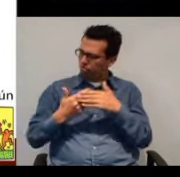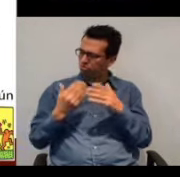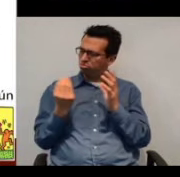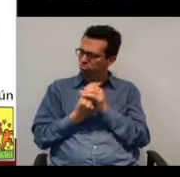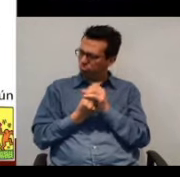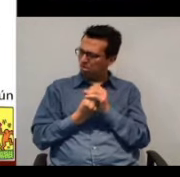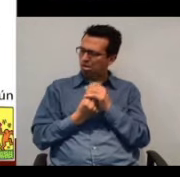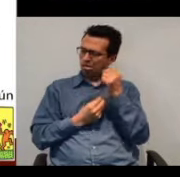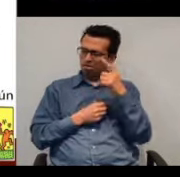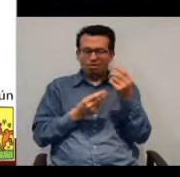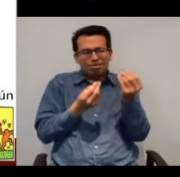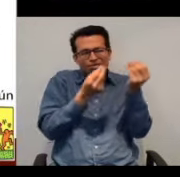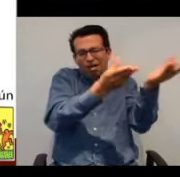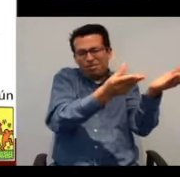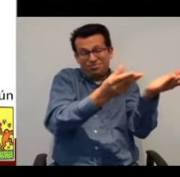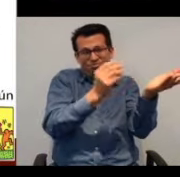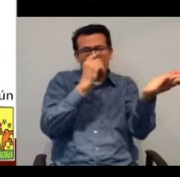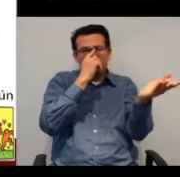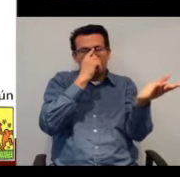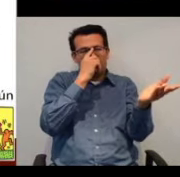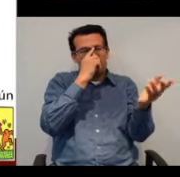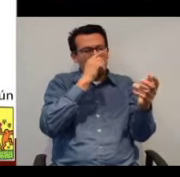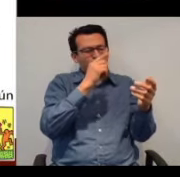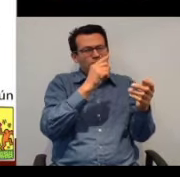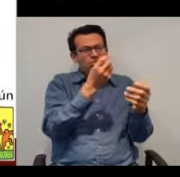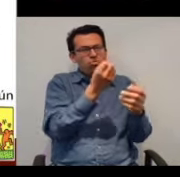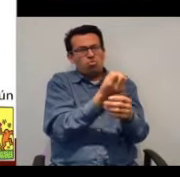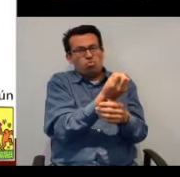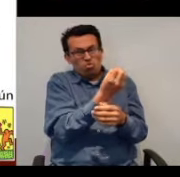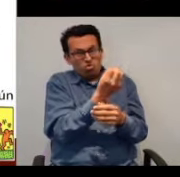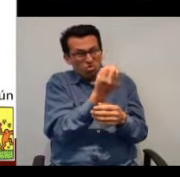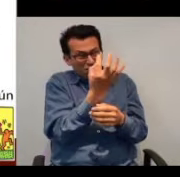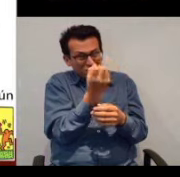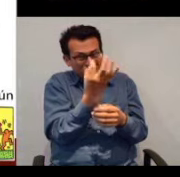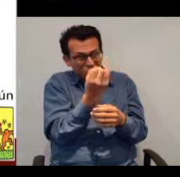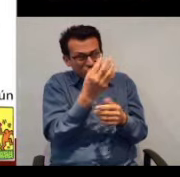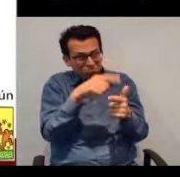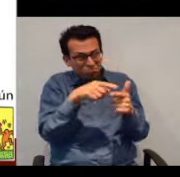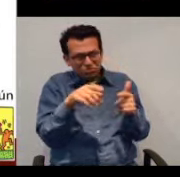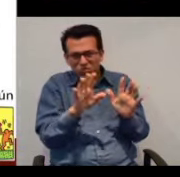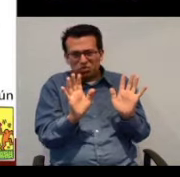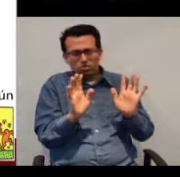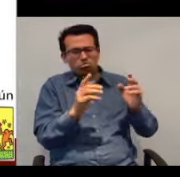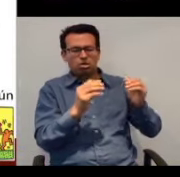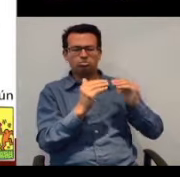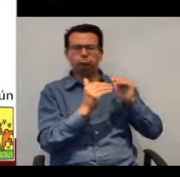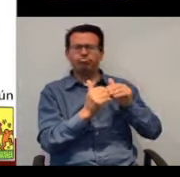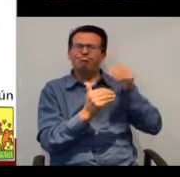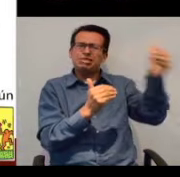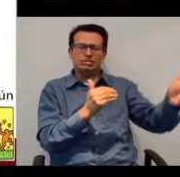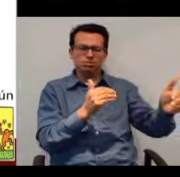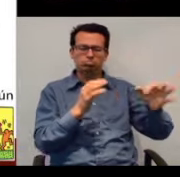trascender lo netamente cuantitativo. En ese sentido, los objetivos específicos de la